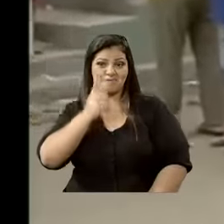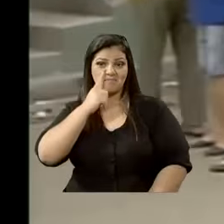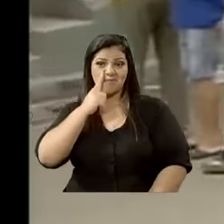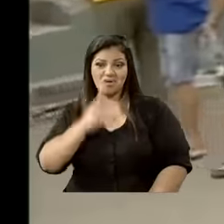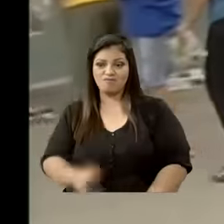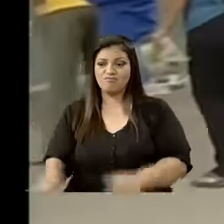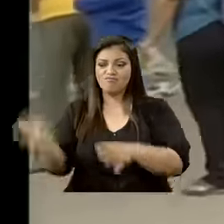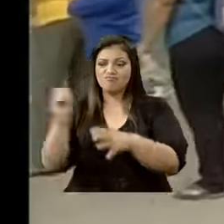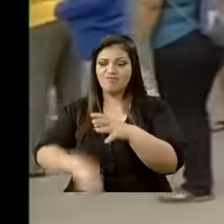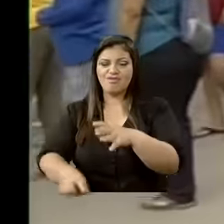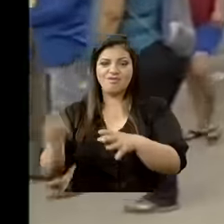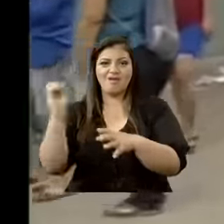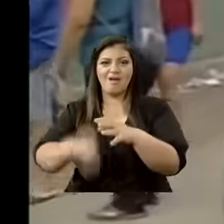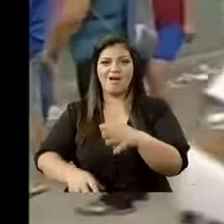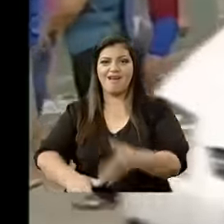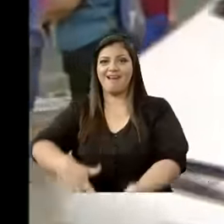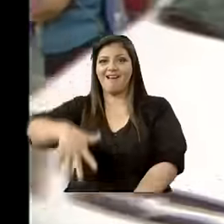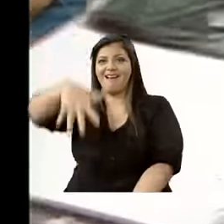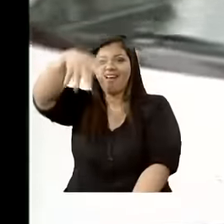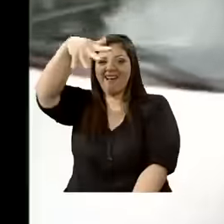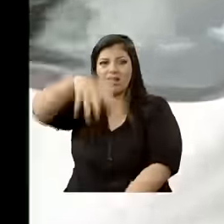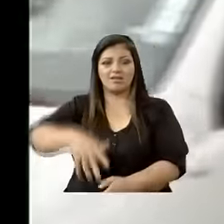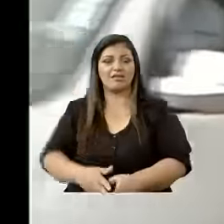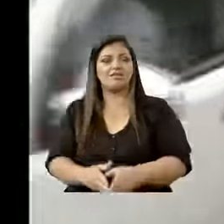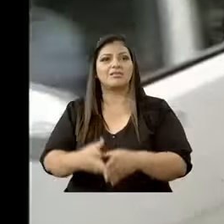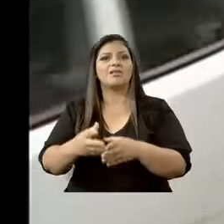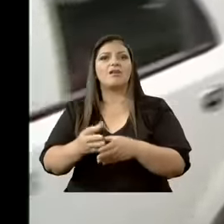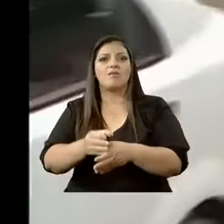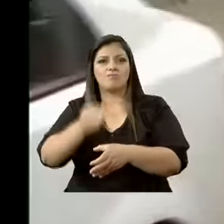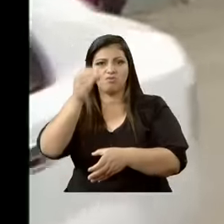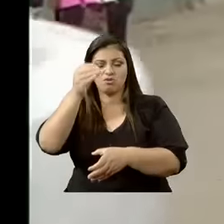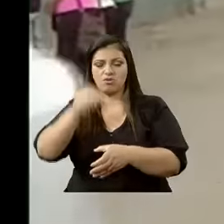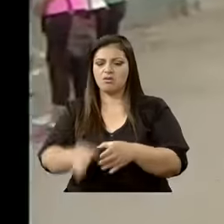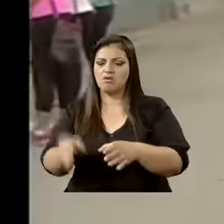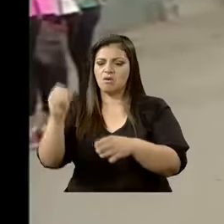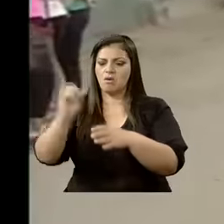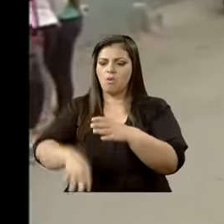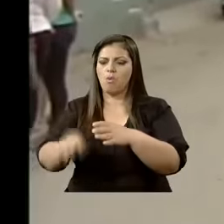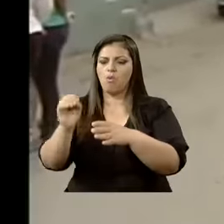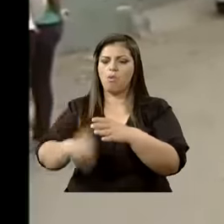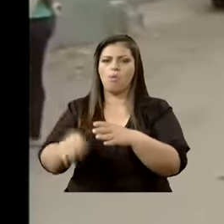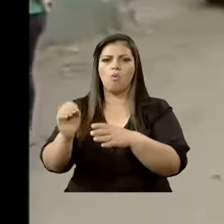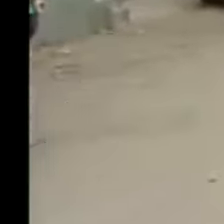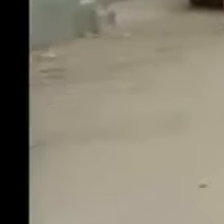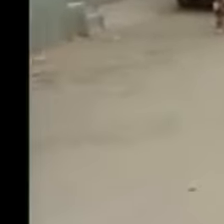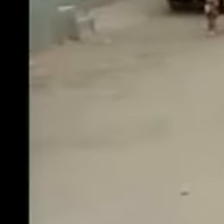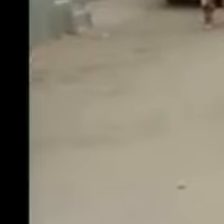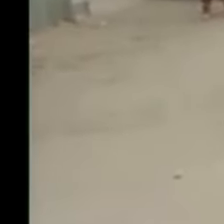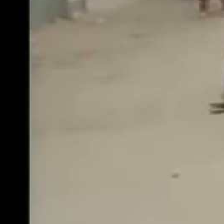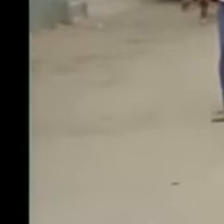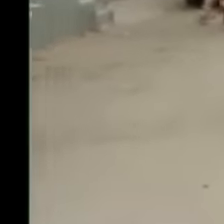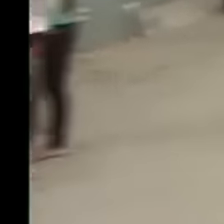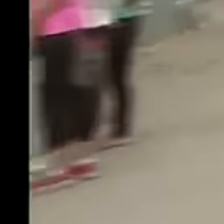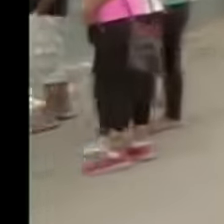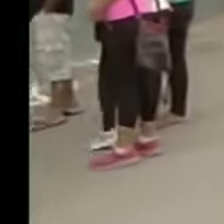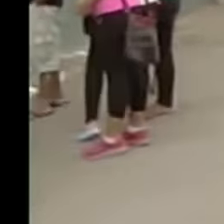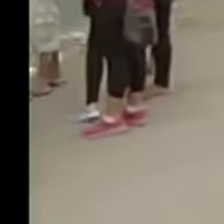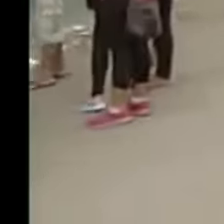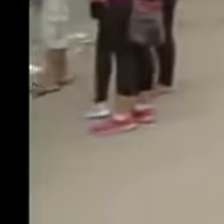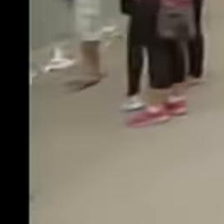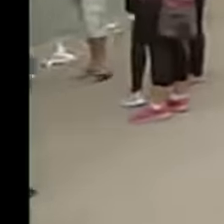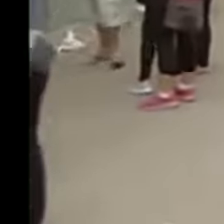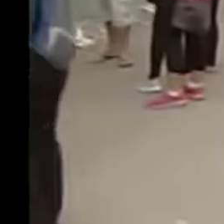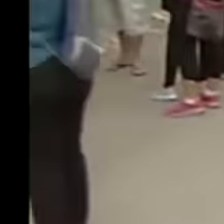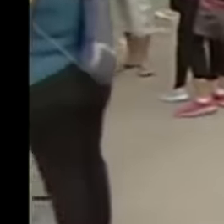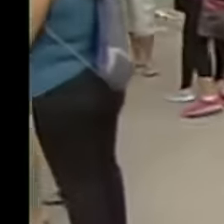solo eso, sino las computadoras, entre ellas la computadora matriz. Y se quedaron sin base de datos acá, en esta escuela, a